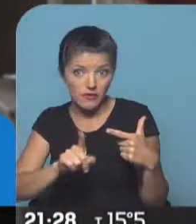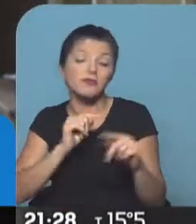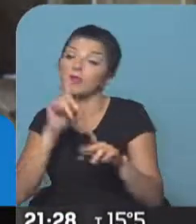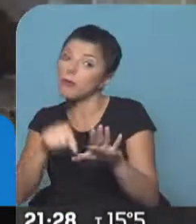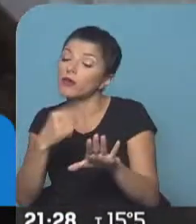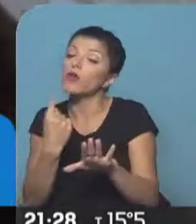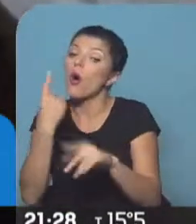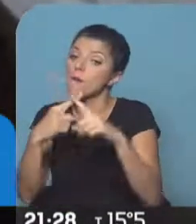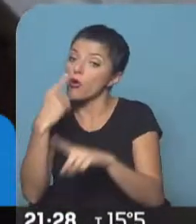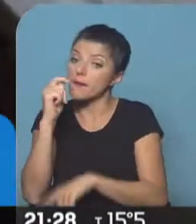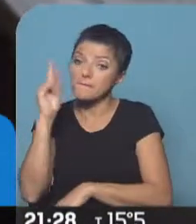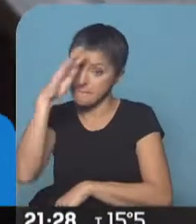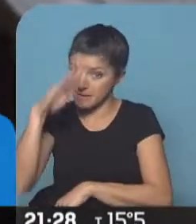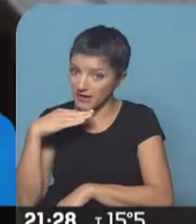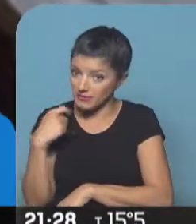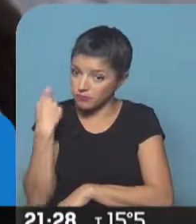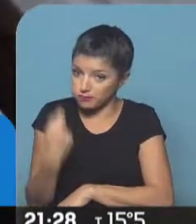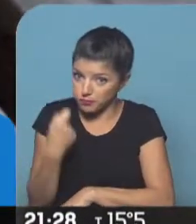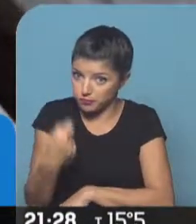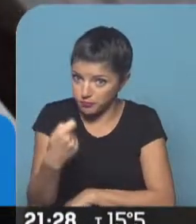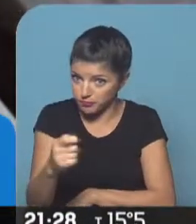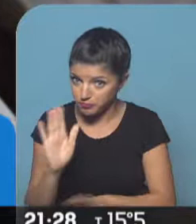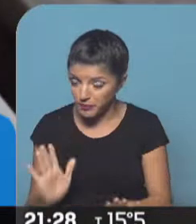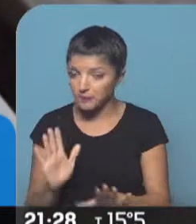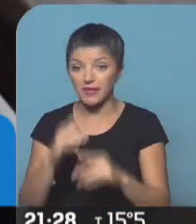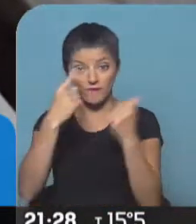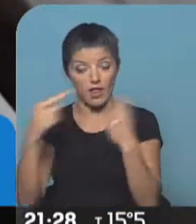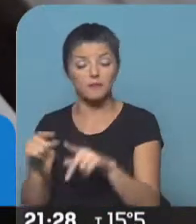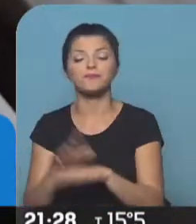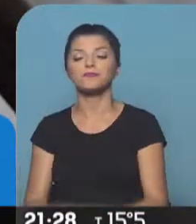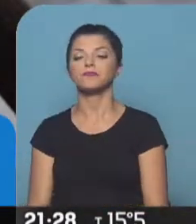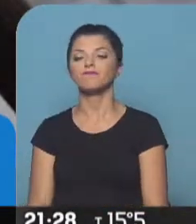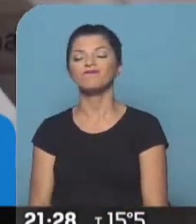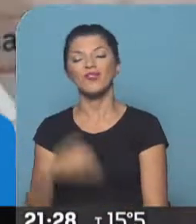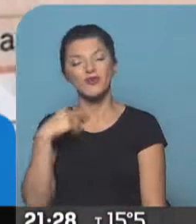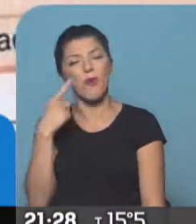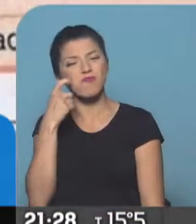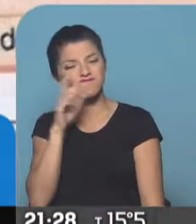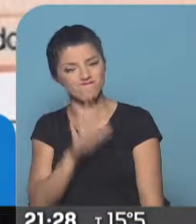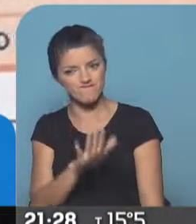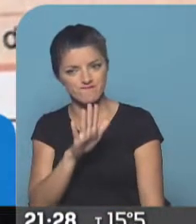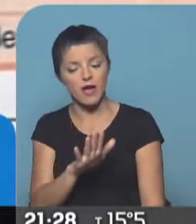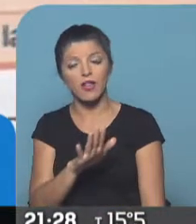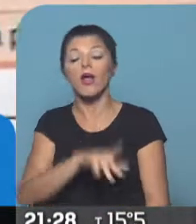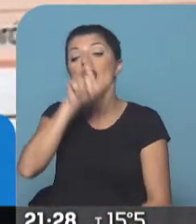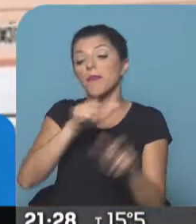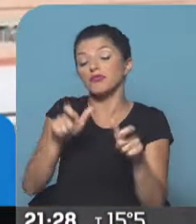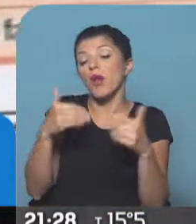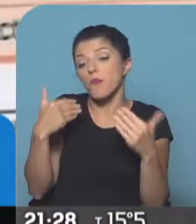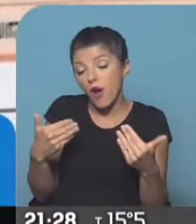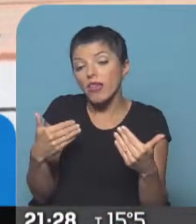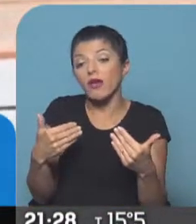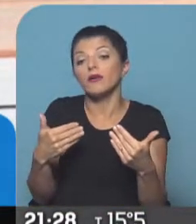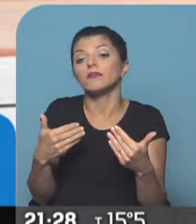por lo menos hasta que si no sacan una resolución diferente. Nosotros vemos un inconveniente ahí, en donde la gente va a tener la posibilidad